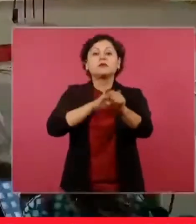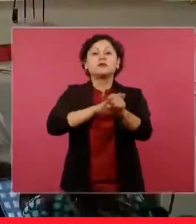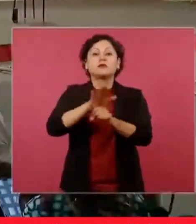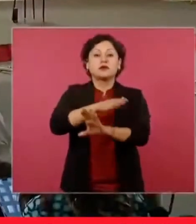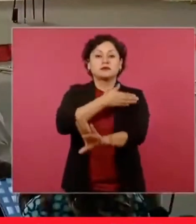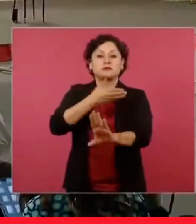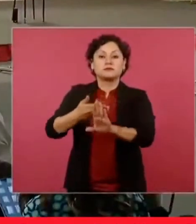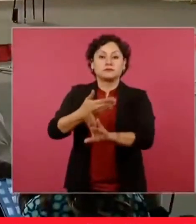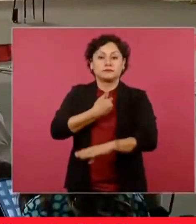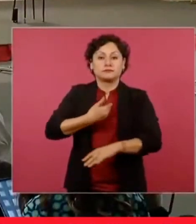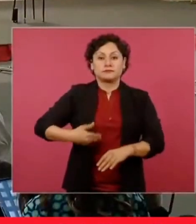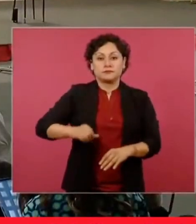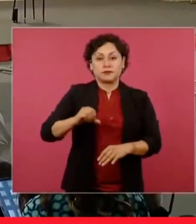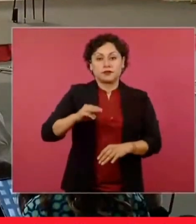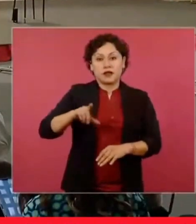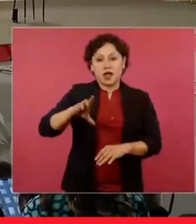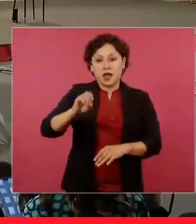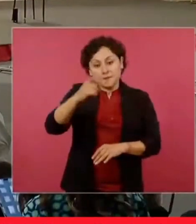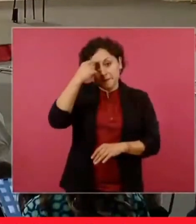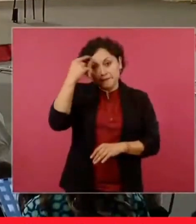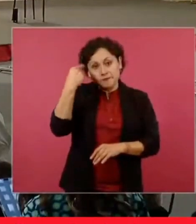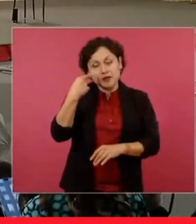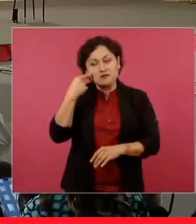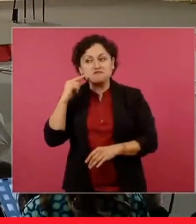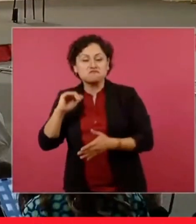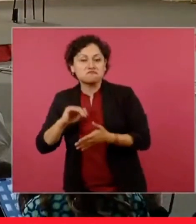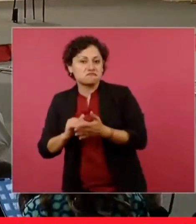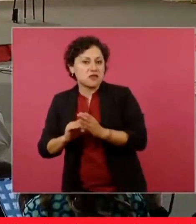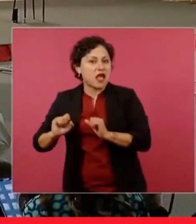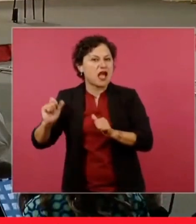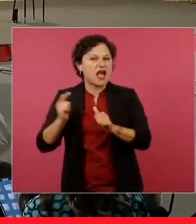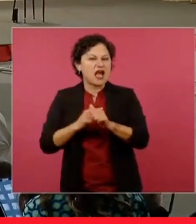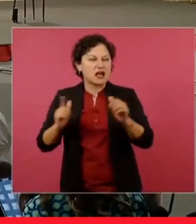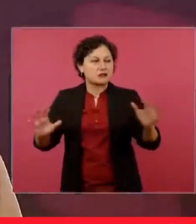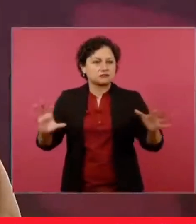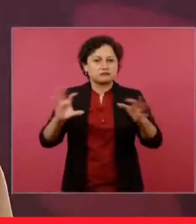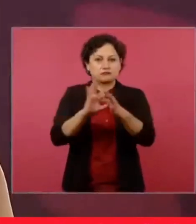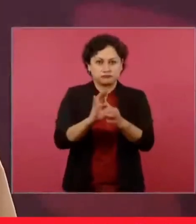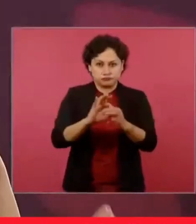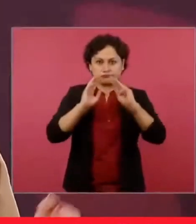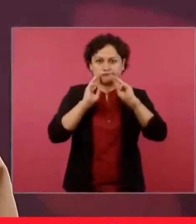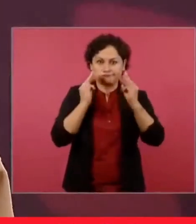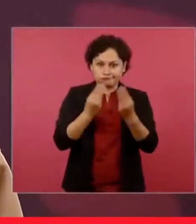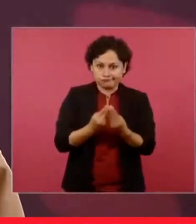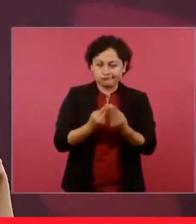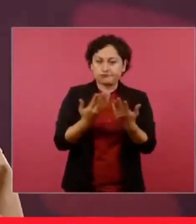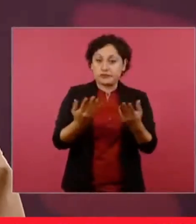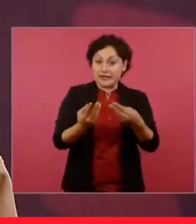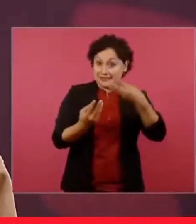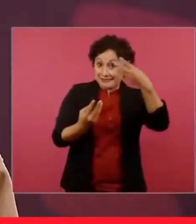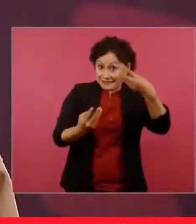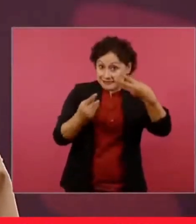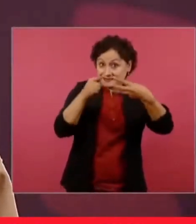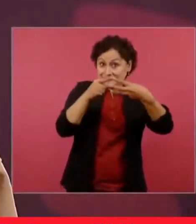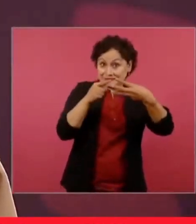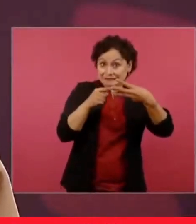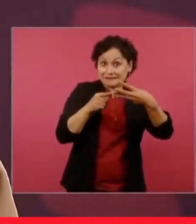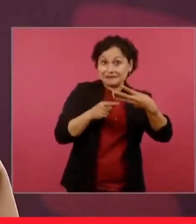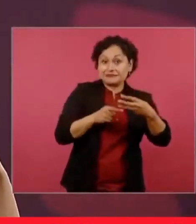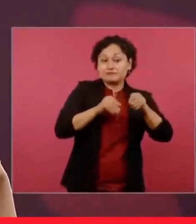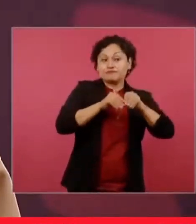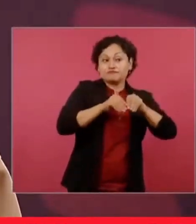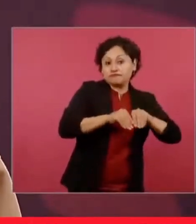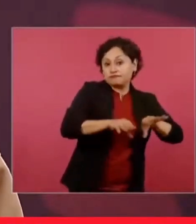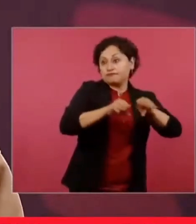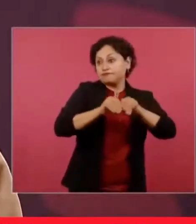López Obrador con el narcotráfico. Los 3 trataban sobre el mismo tema, citaban la misma fuente de información,